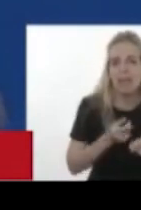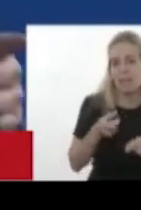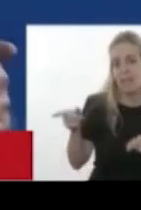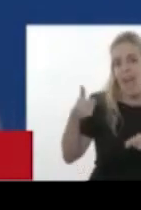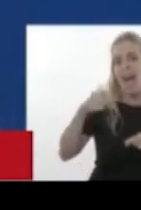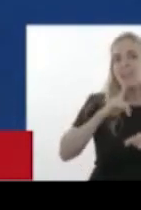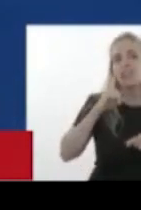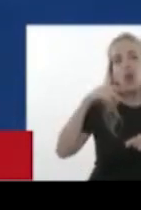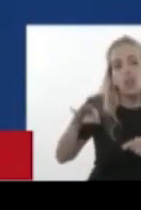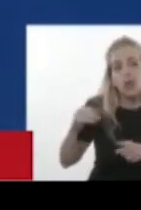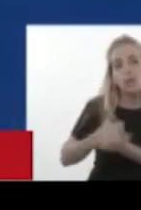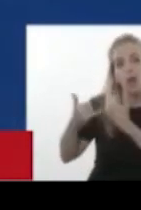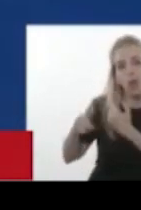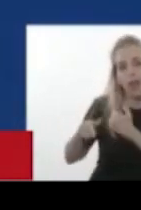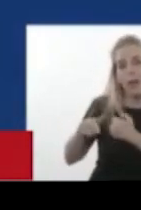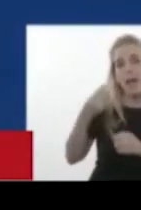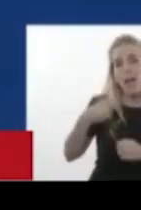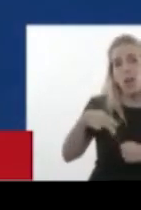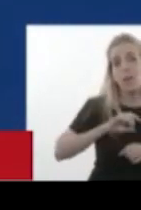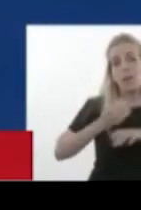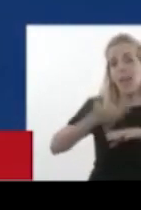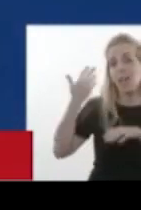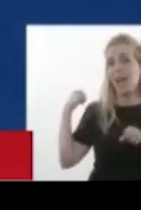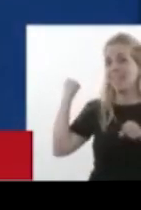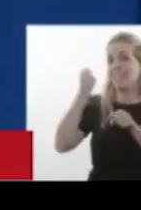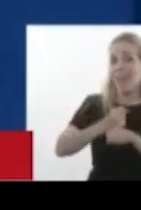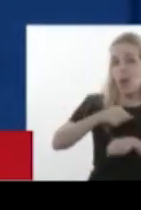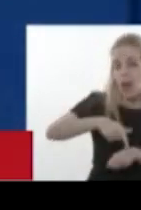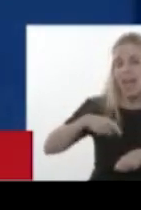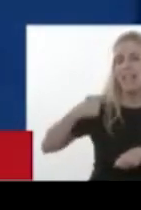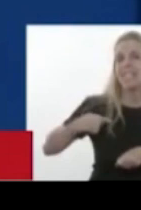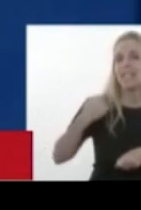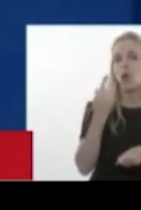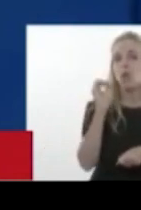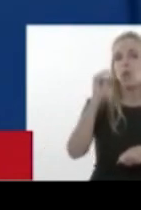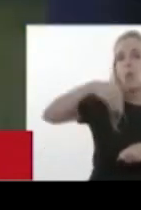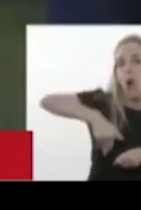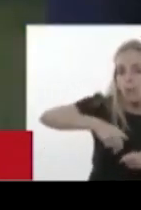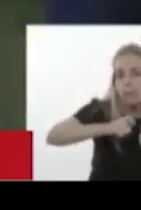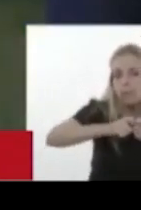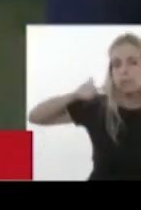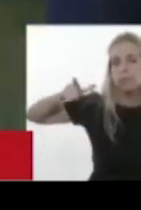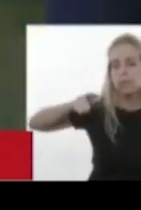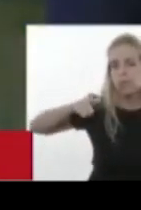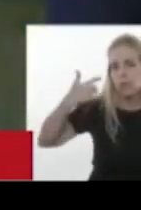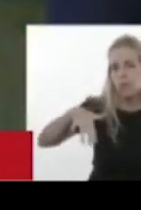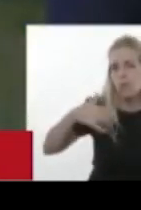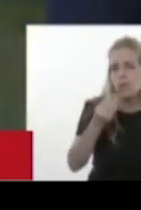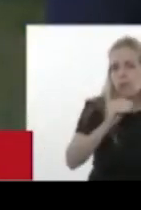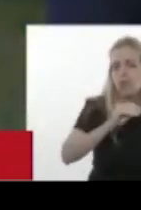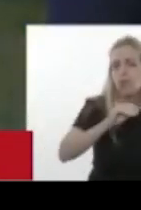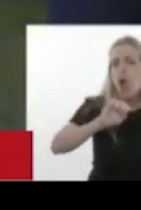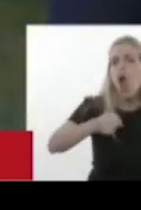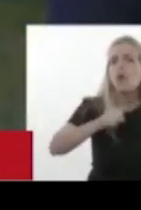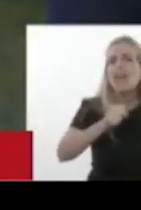noviembre hasta acá la UOM aumentó en 18.107 empleados